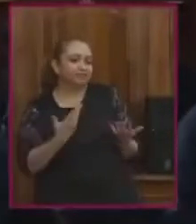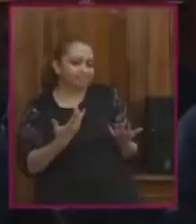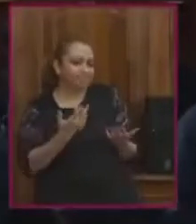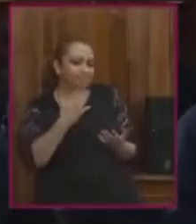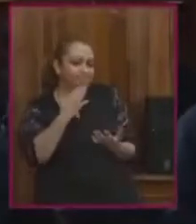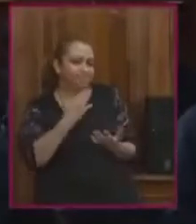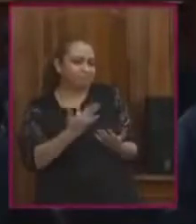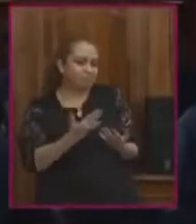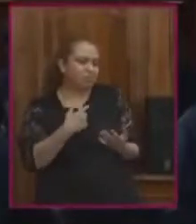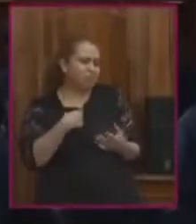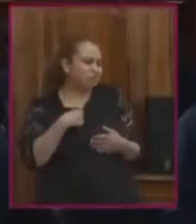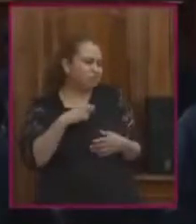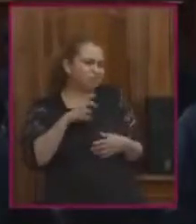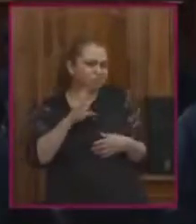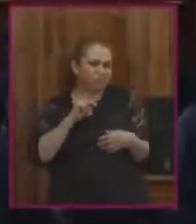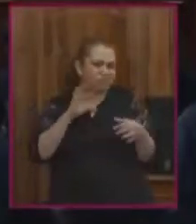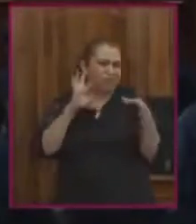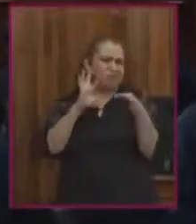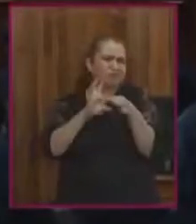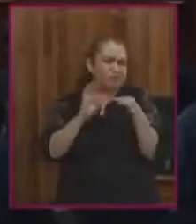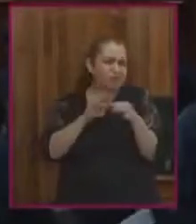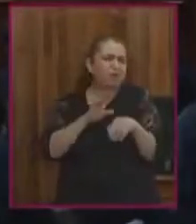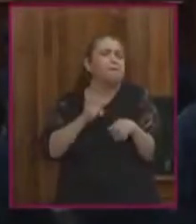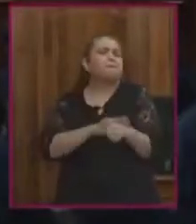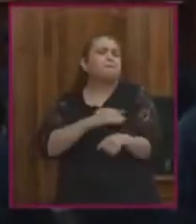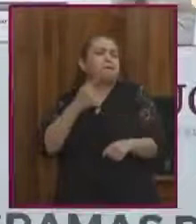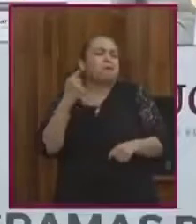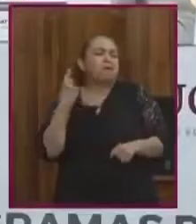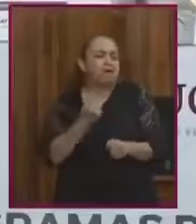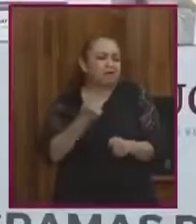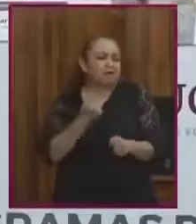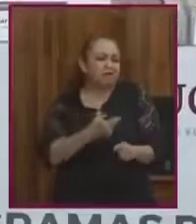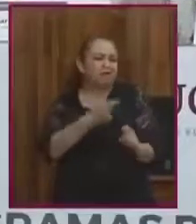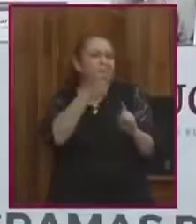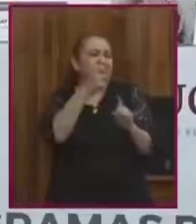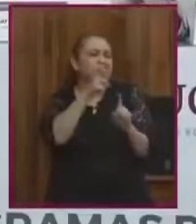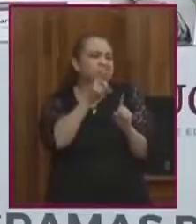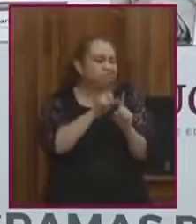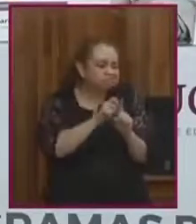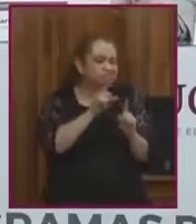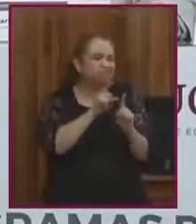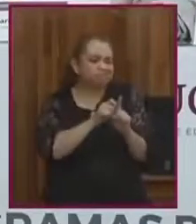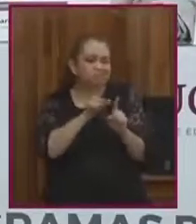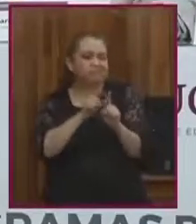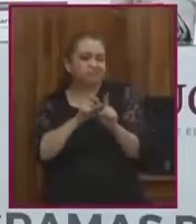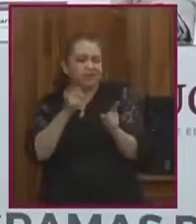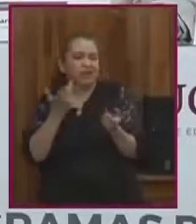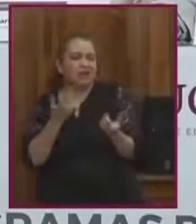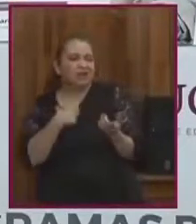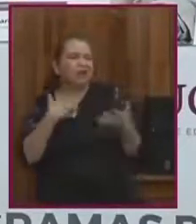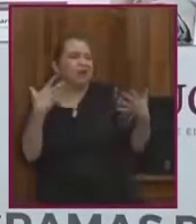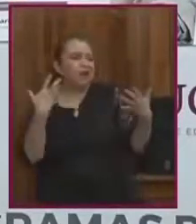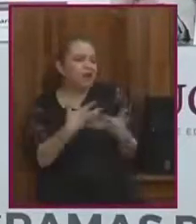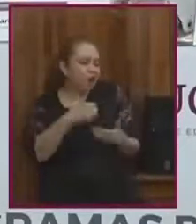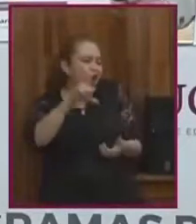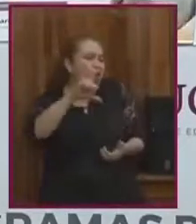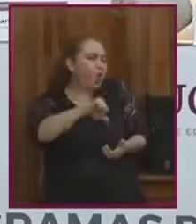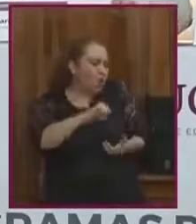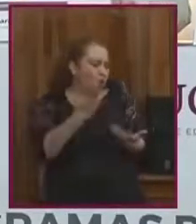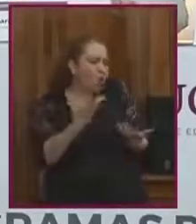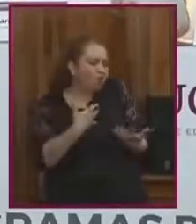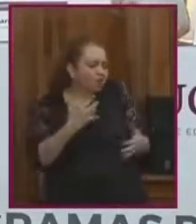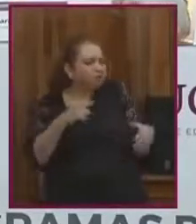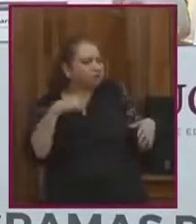Entonces, yo no me explico por qué tanta crítica tan demoledora a lo que estamos haciendo si estamos coincidiendo